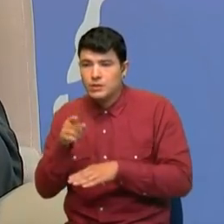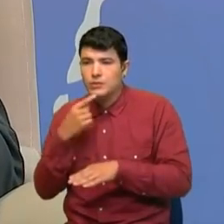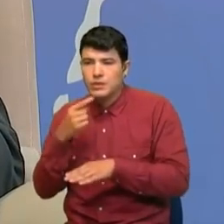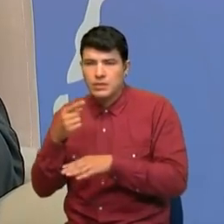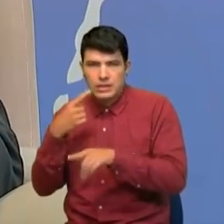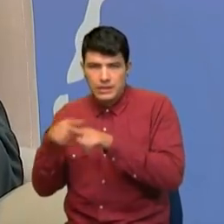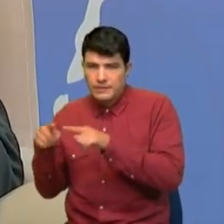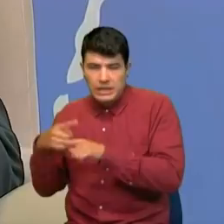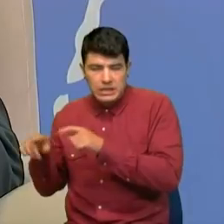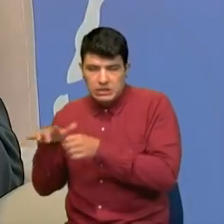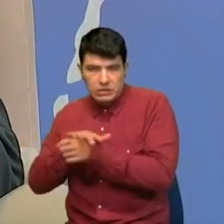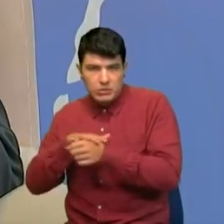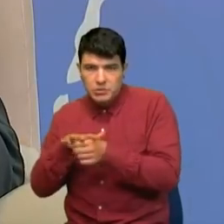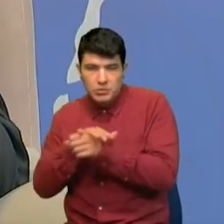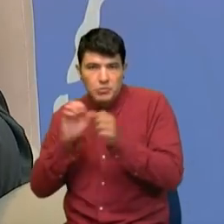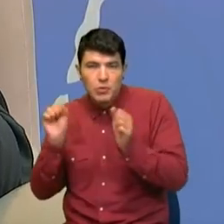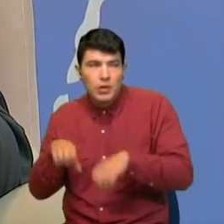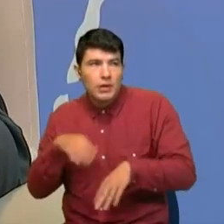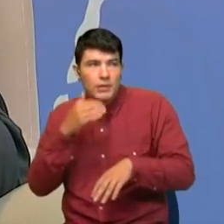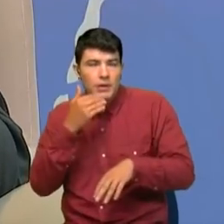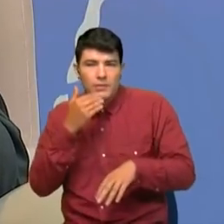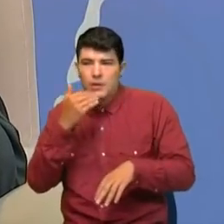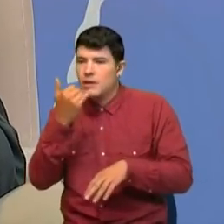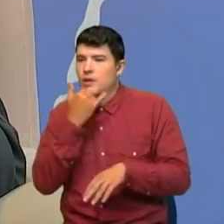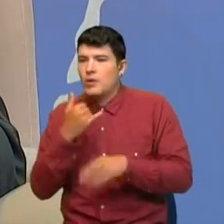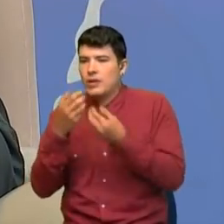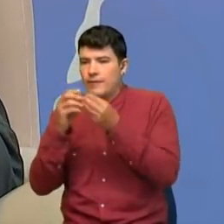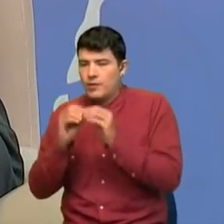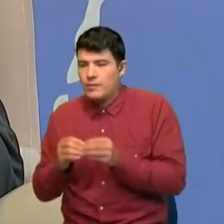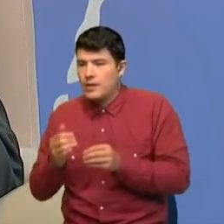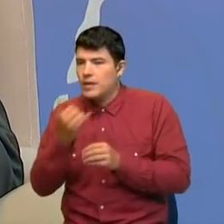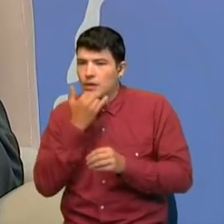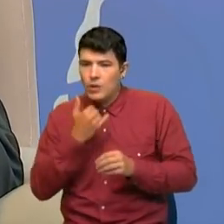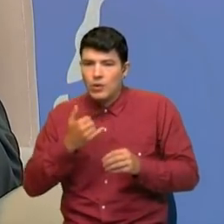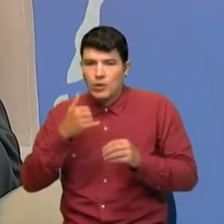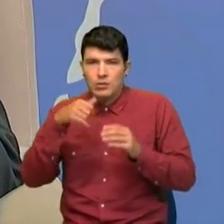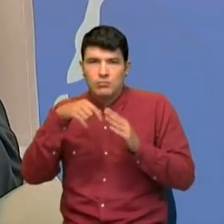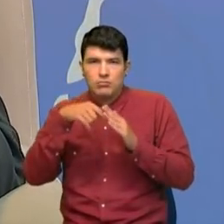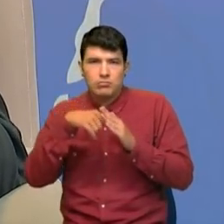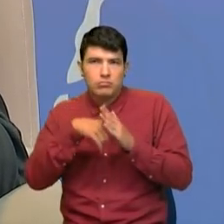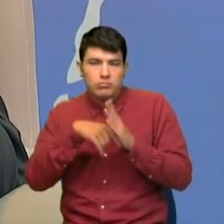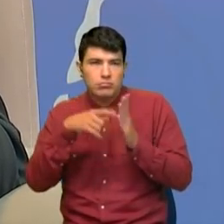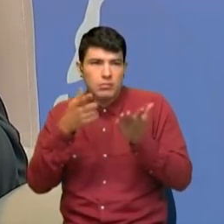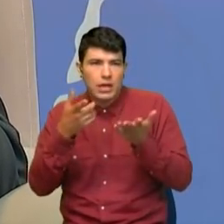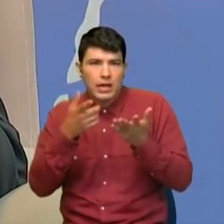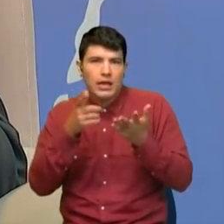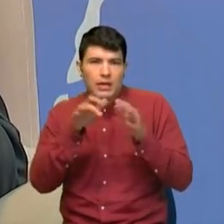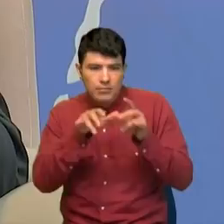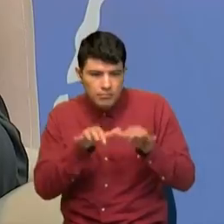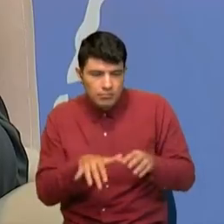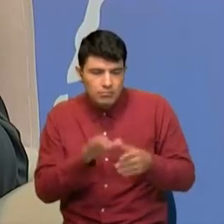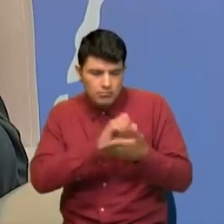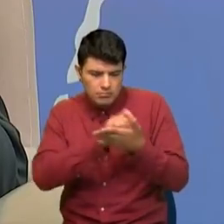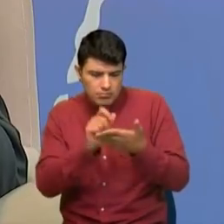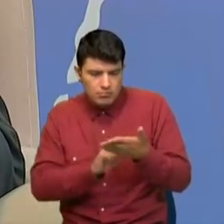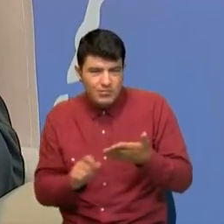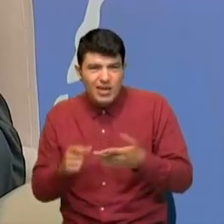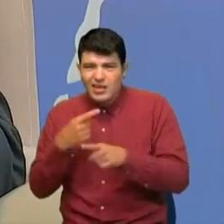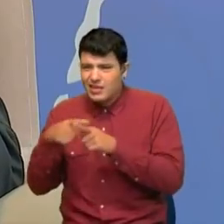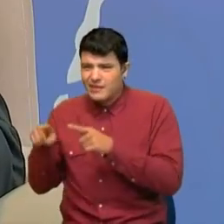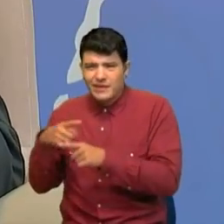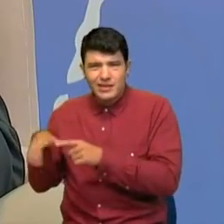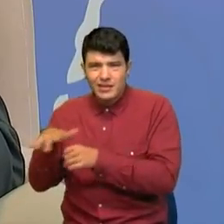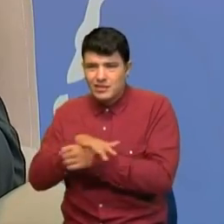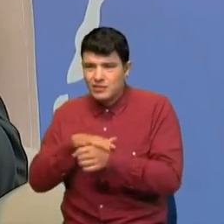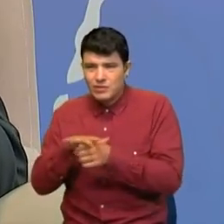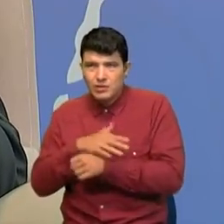múltiples situaciones, puede ser por errores de forma, por errores de fondo, ¿sí? Puede ser por muchas situaciones que se presentan a